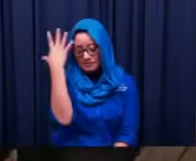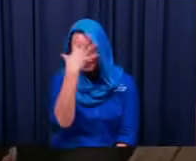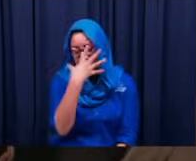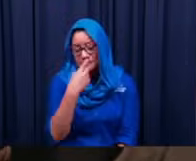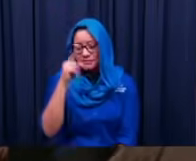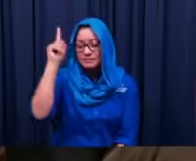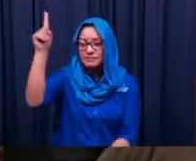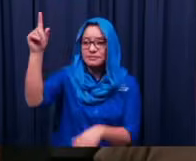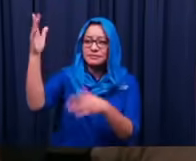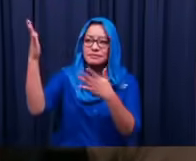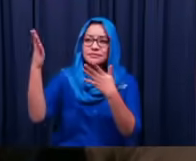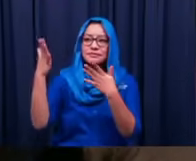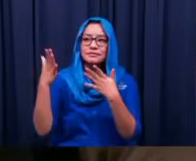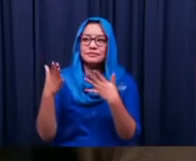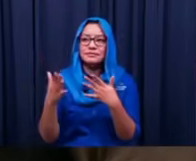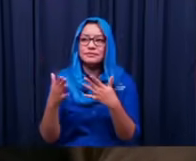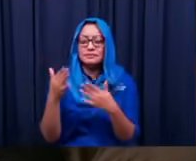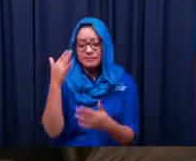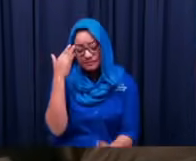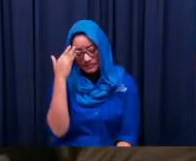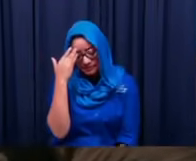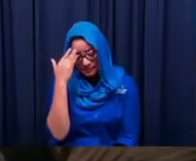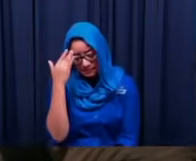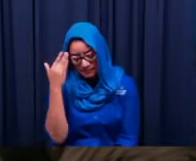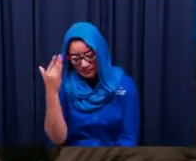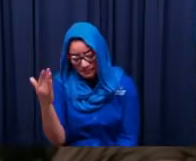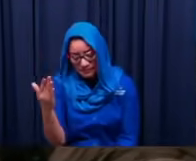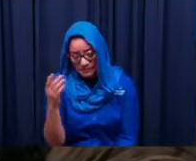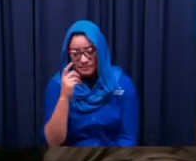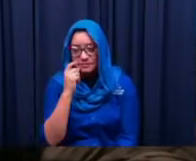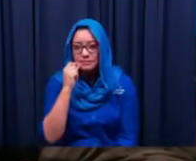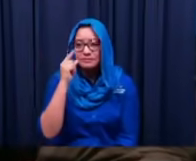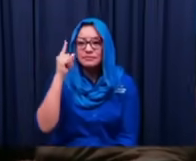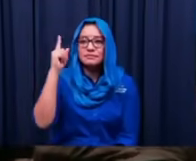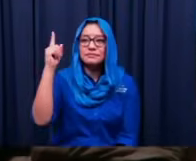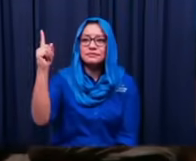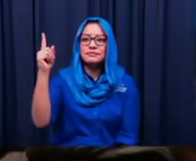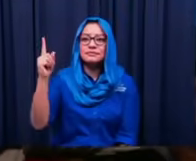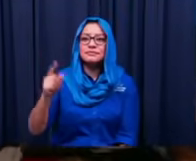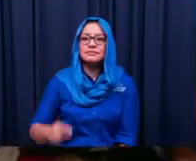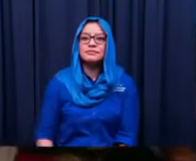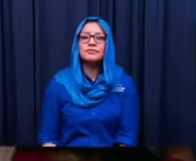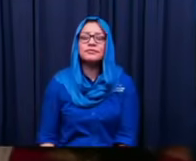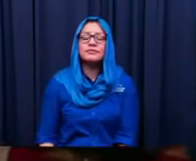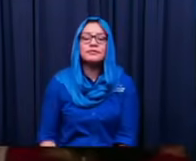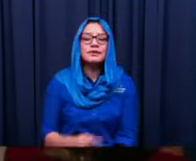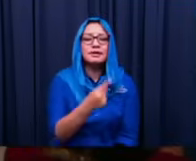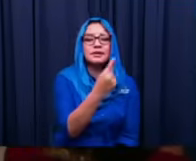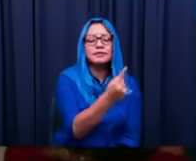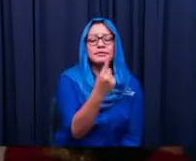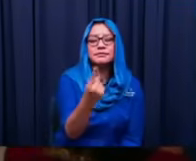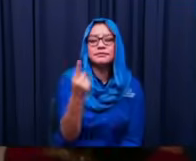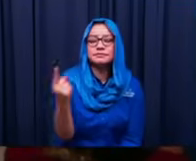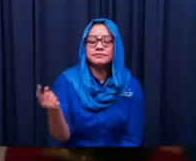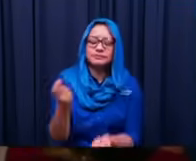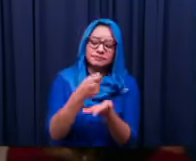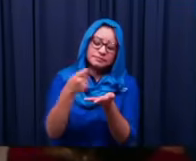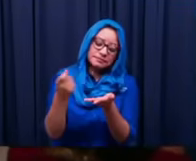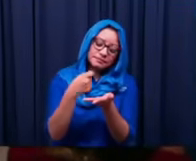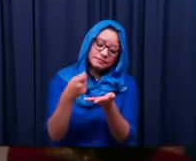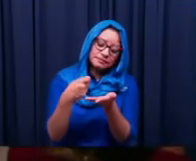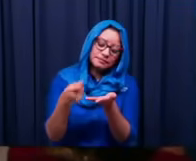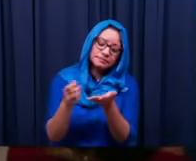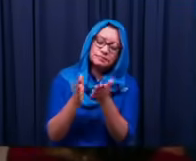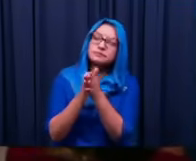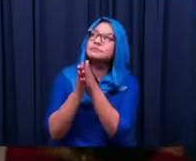papito lindo. Y hoy venimos agradecidos, Señor, también Porque hay peticiones aquí, Señor,